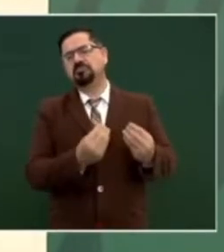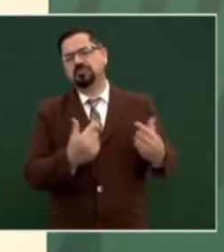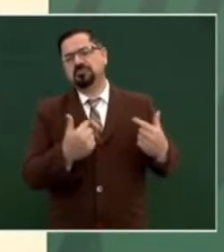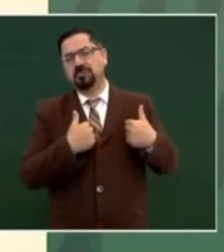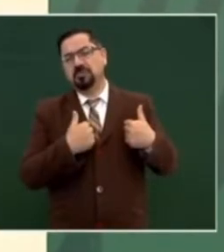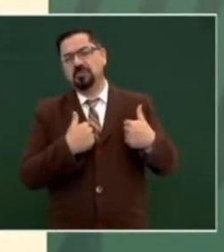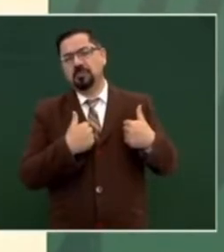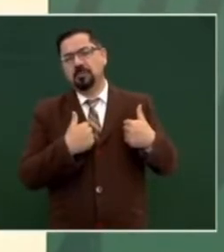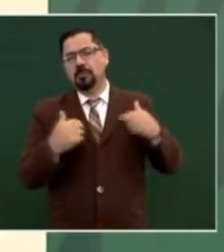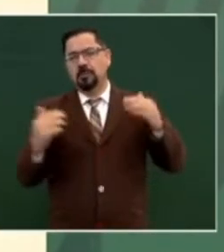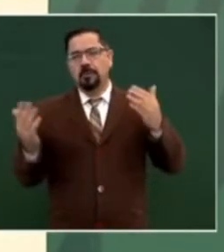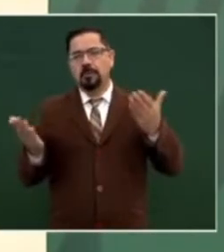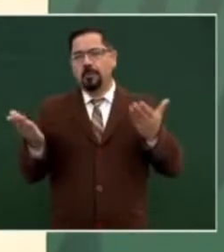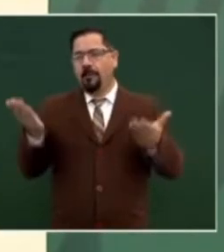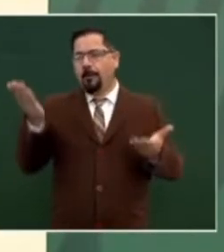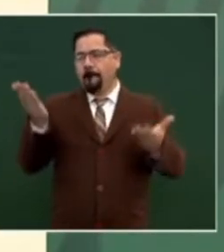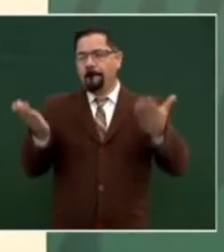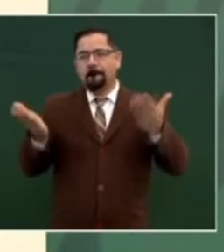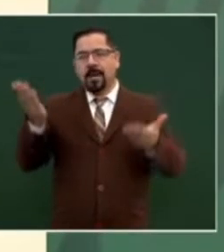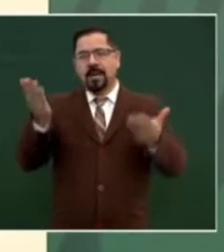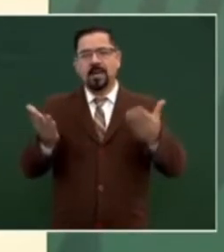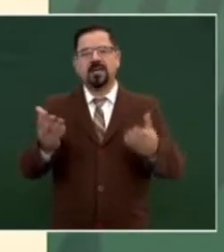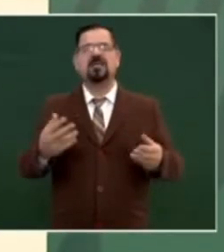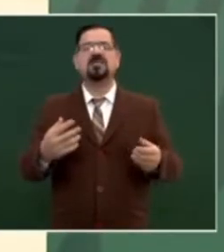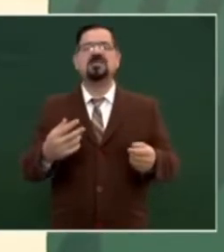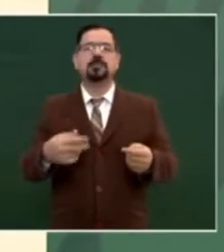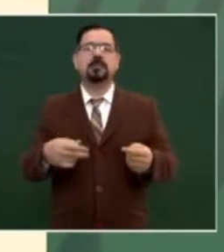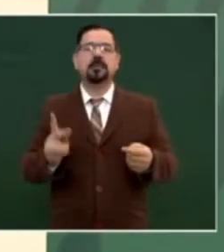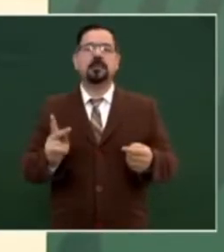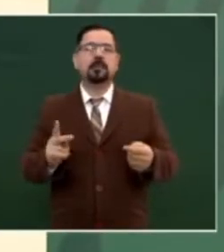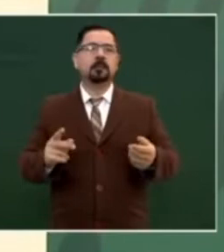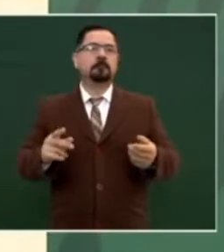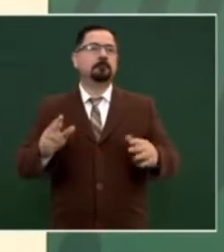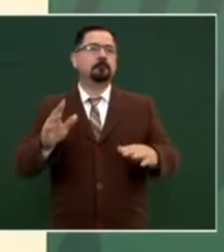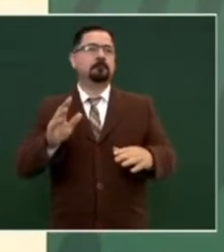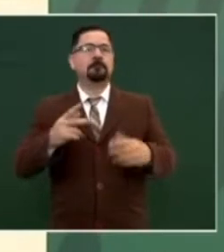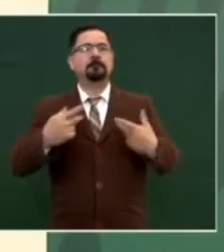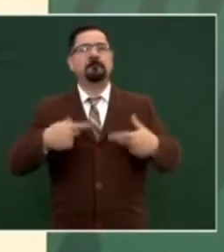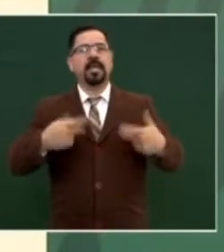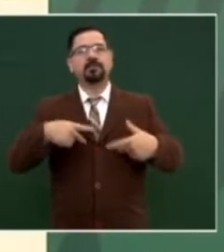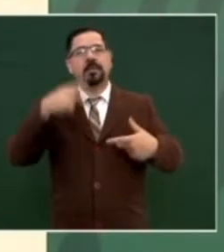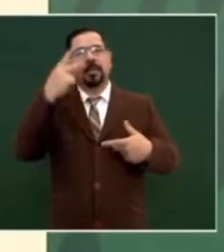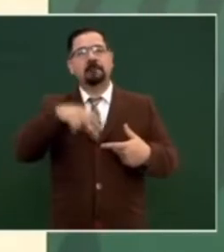si se compara con la o que gana la mayoría del pueblo de mexico